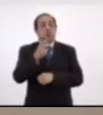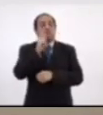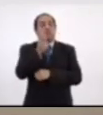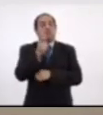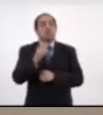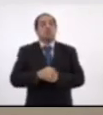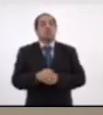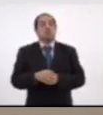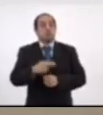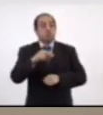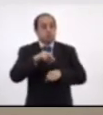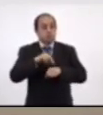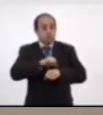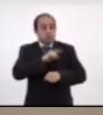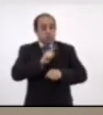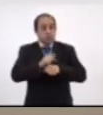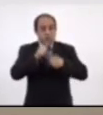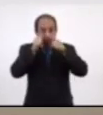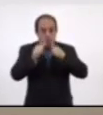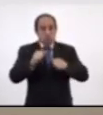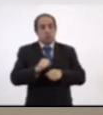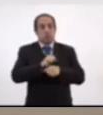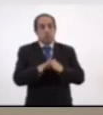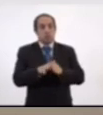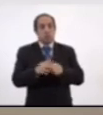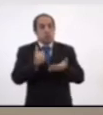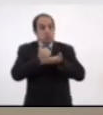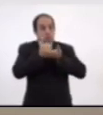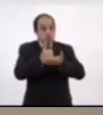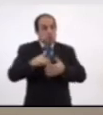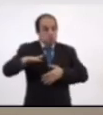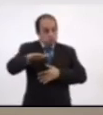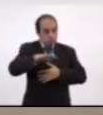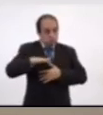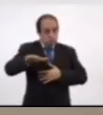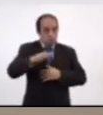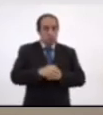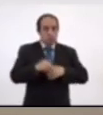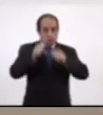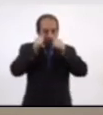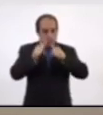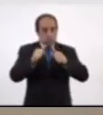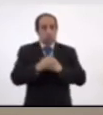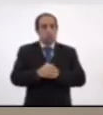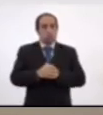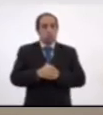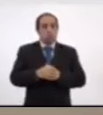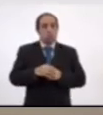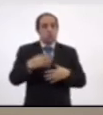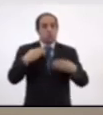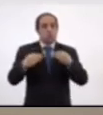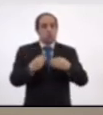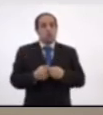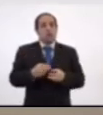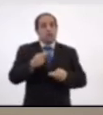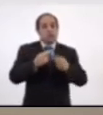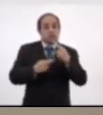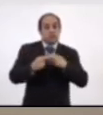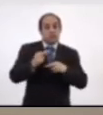médicos especialistas que estuvieron atendiendo COVID y ayudando en áreas de atención de la pandemia, retornan